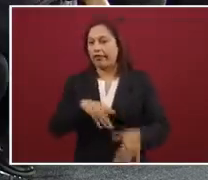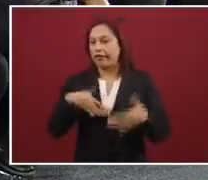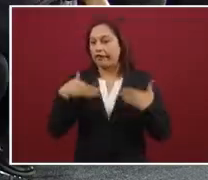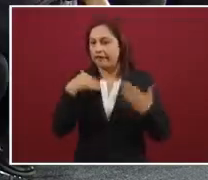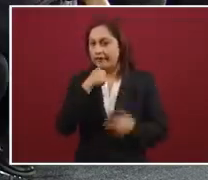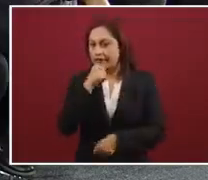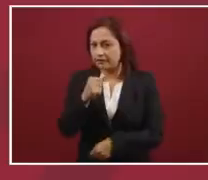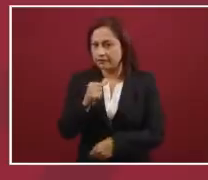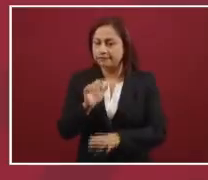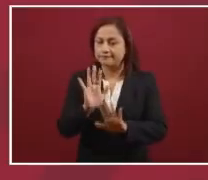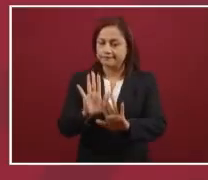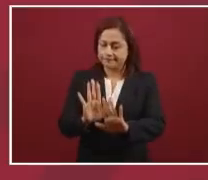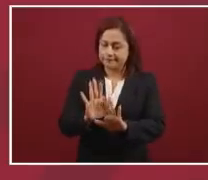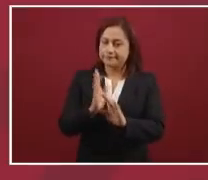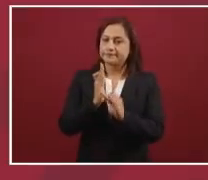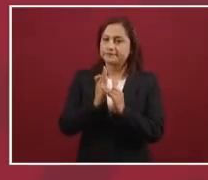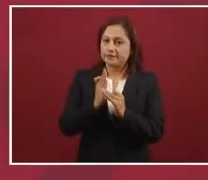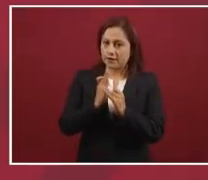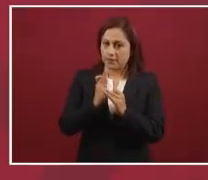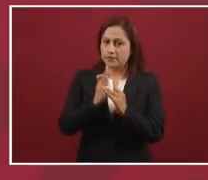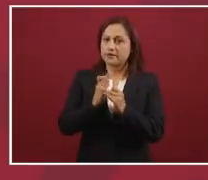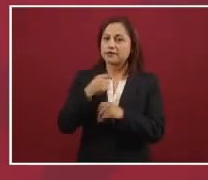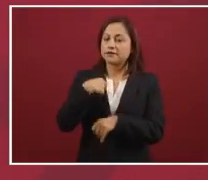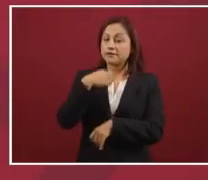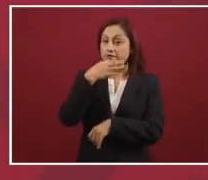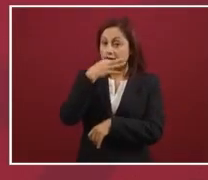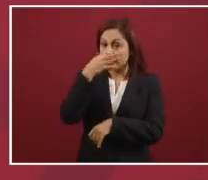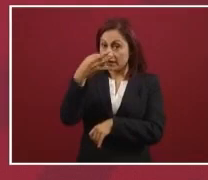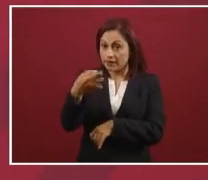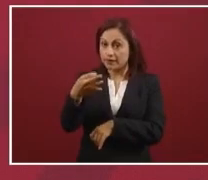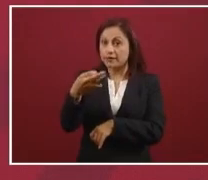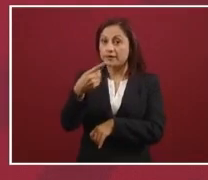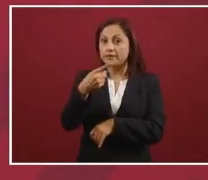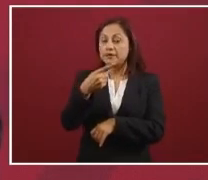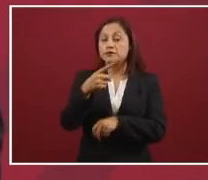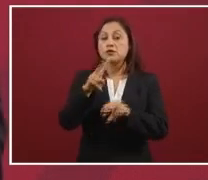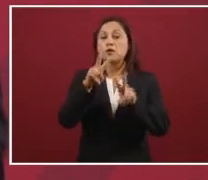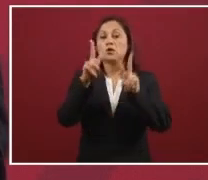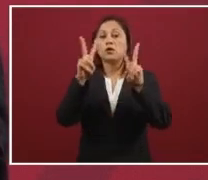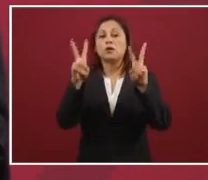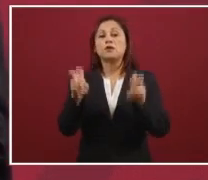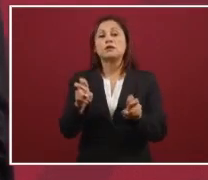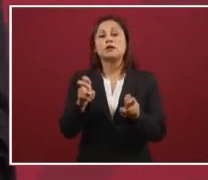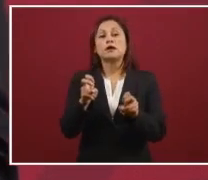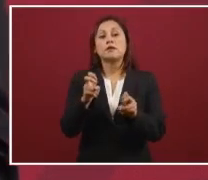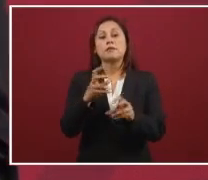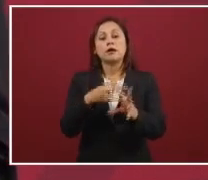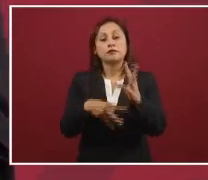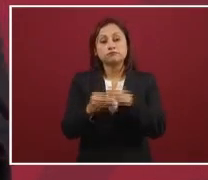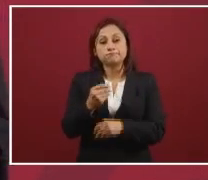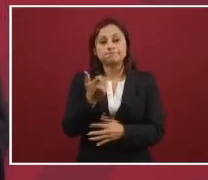en el mundo financiero, fírmele,